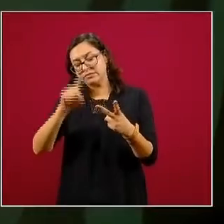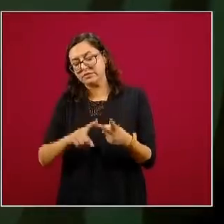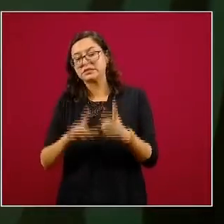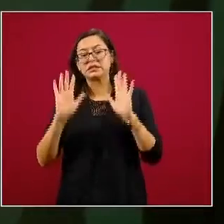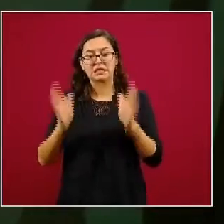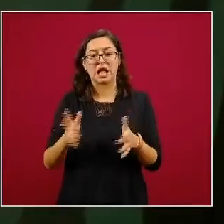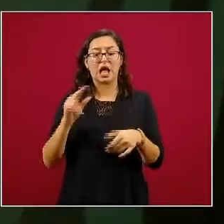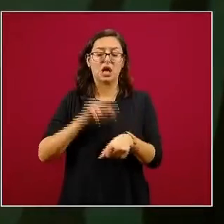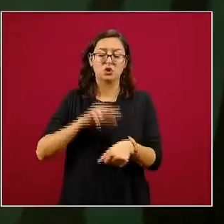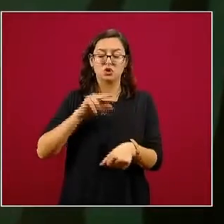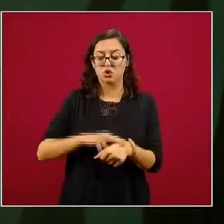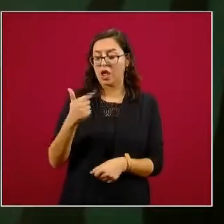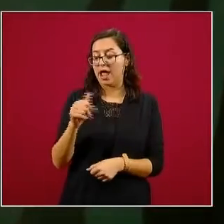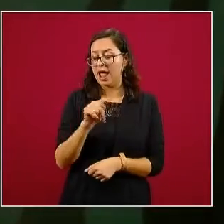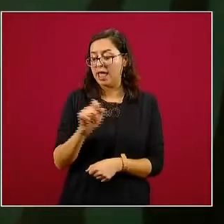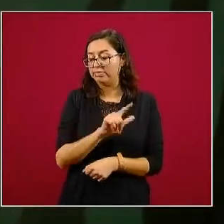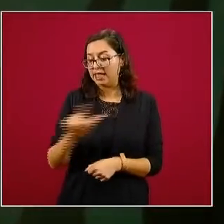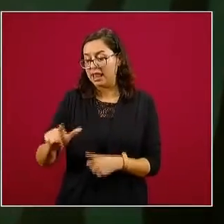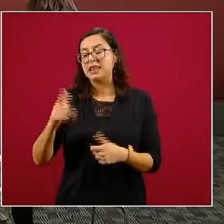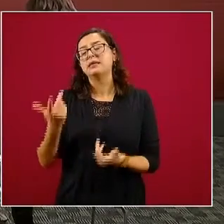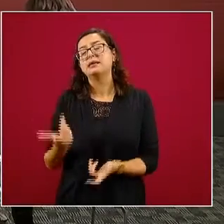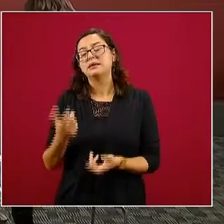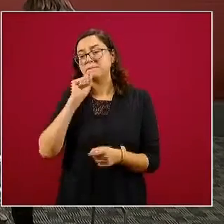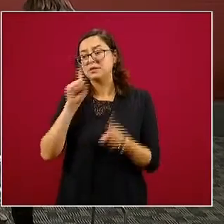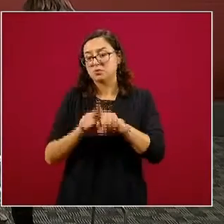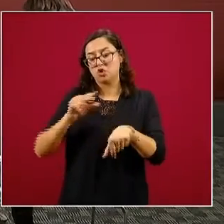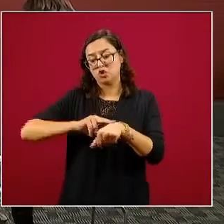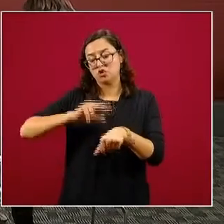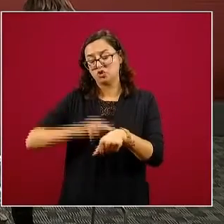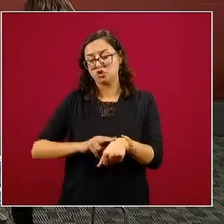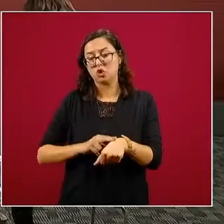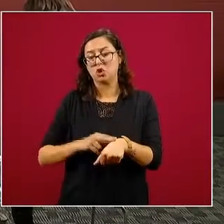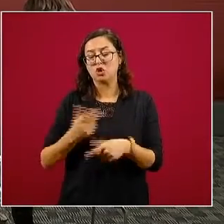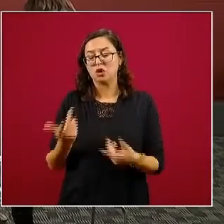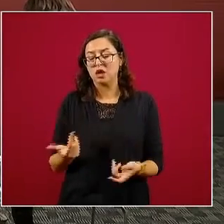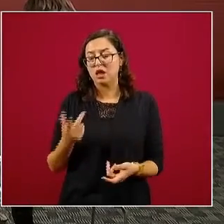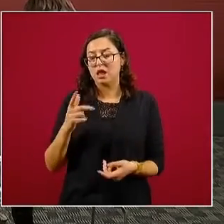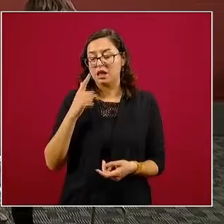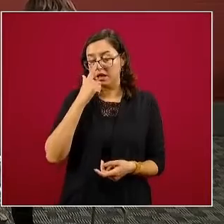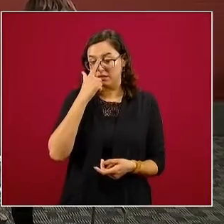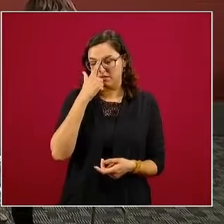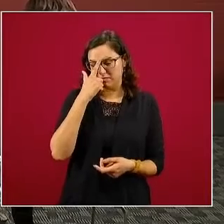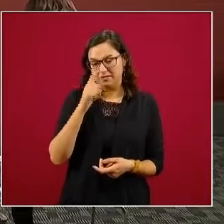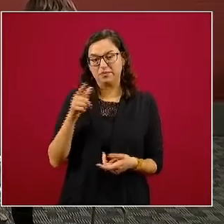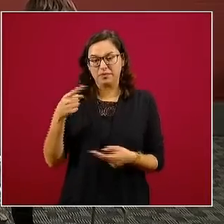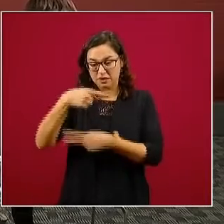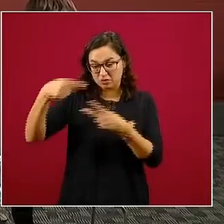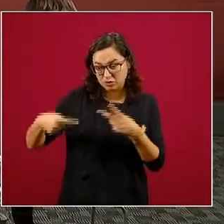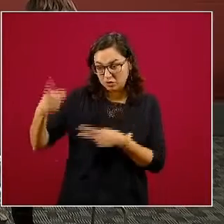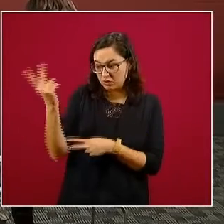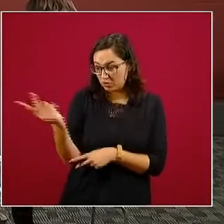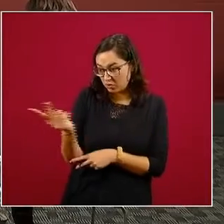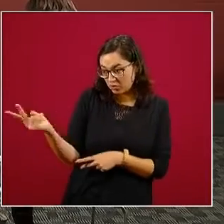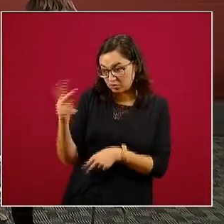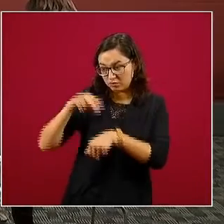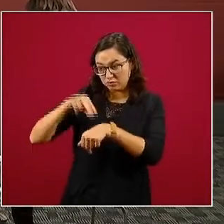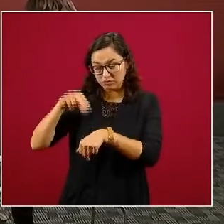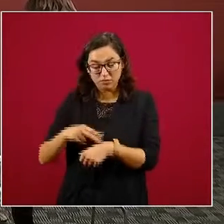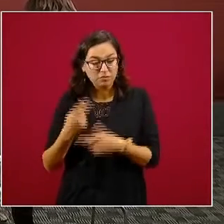tecnología, pero en el territorio muchas veces esto es lo que necesitamos hacer también frente a la posibilidad de que